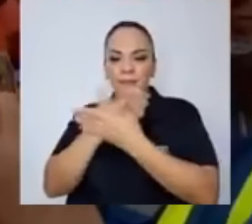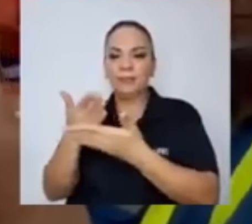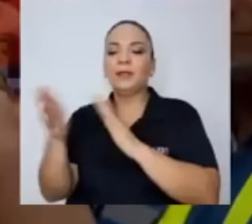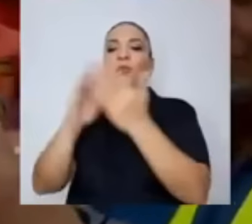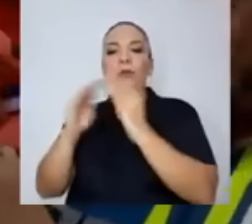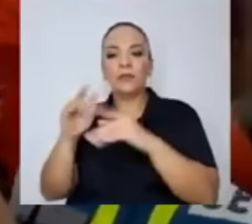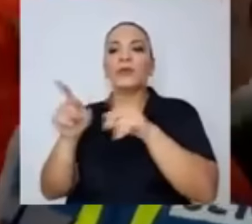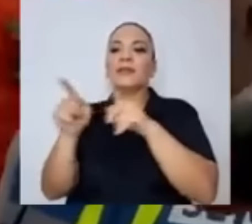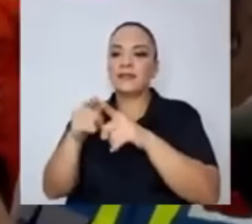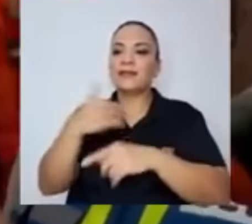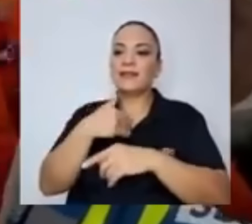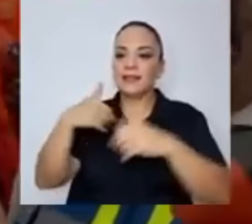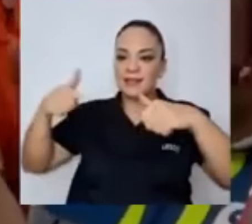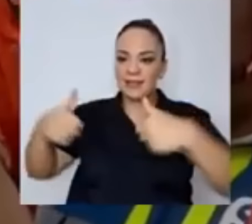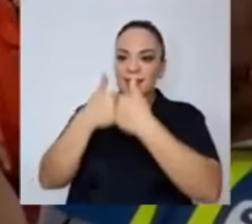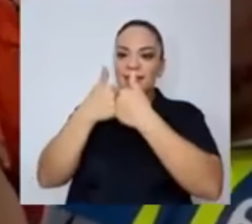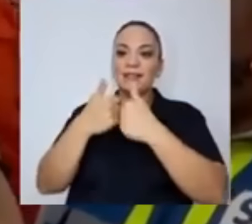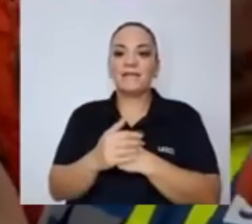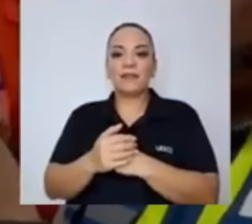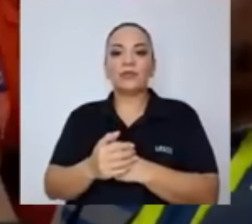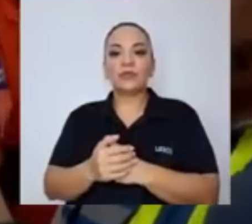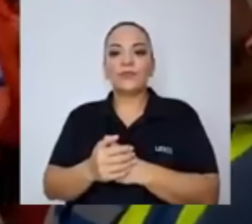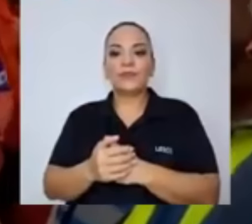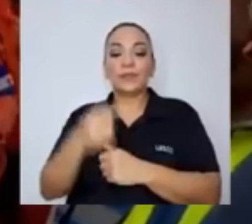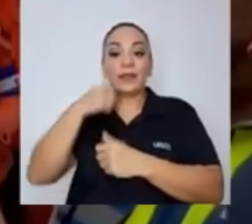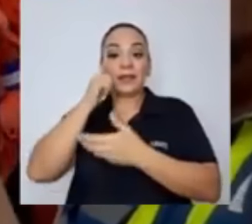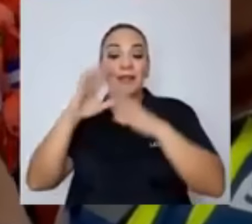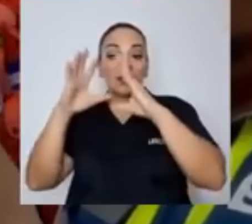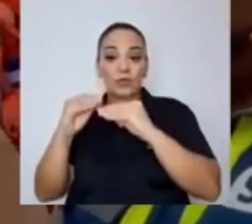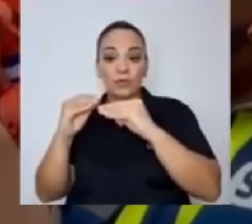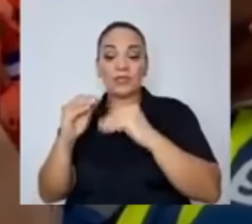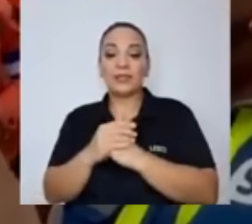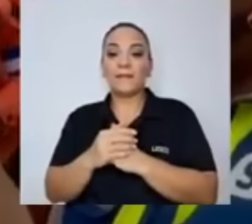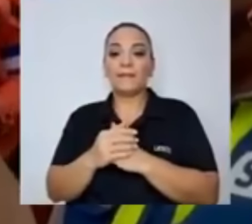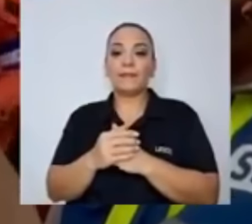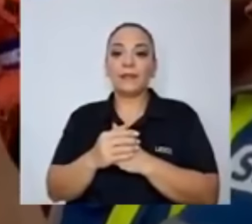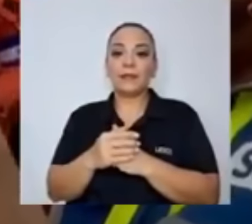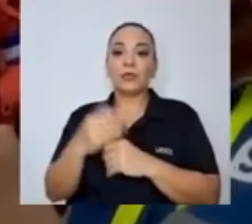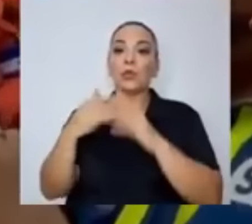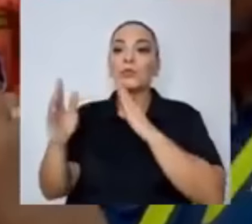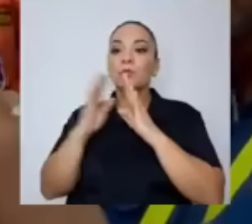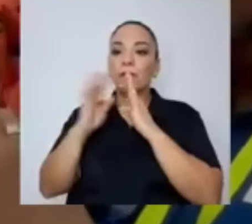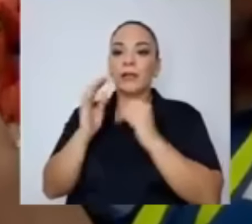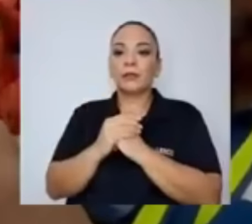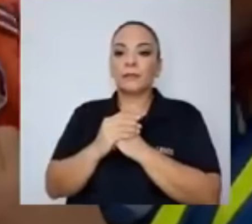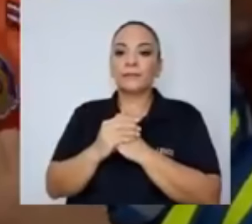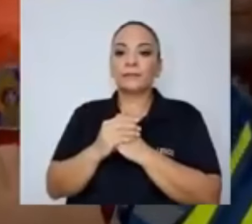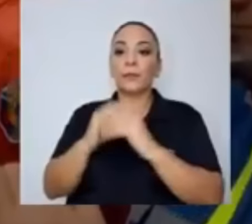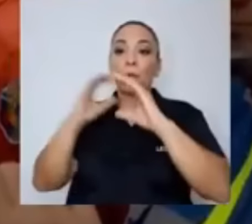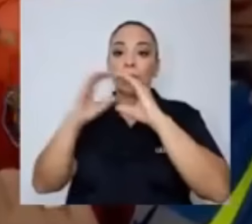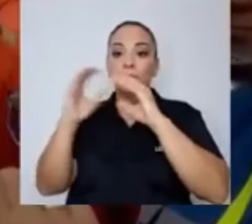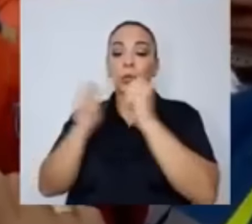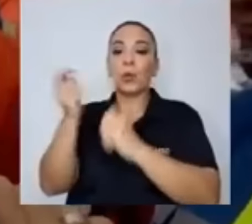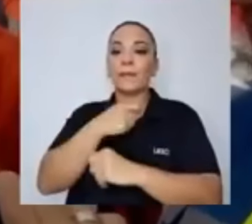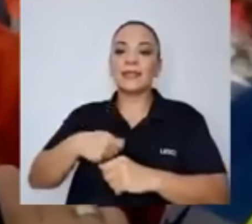pueblo que también tiene desafíos. Yo anoche estuve intercambiando comunicación con el